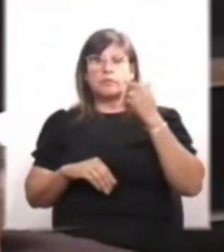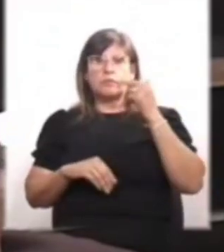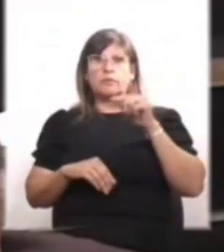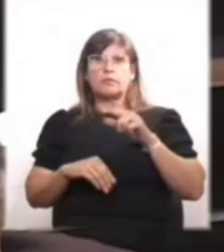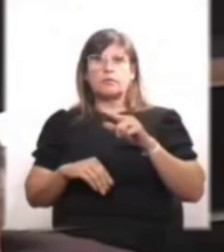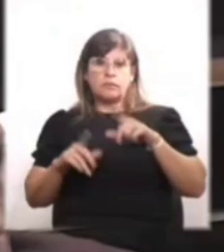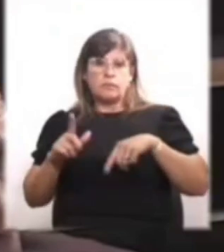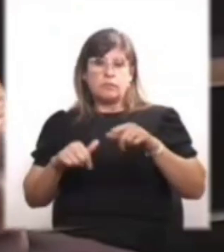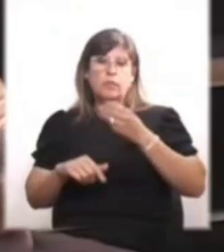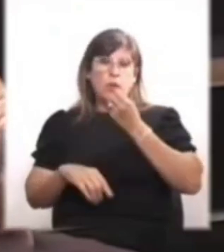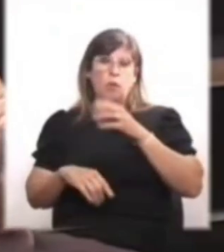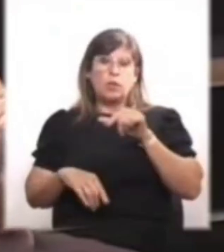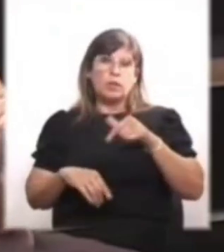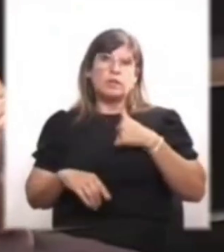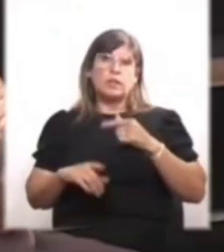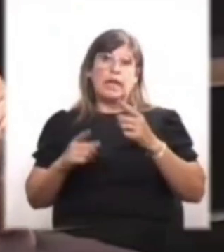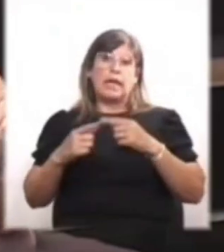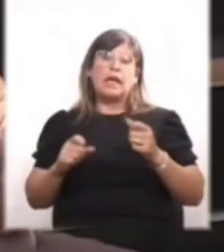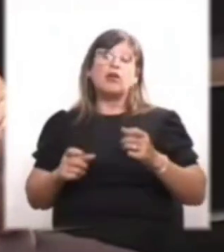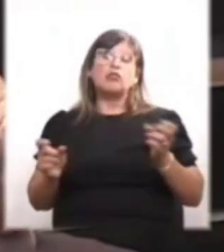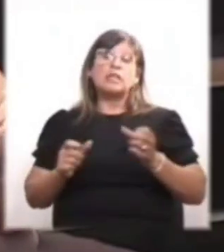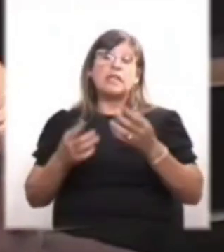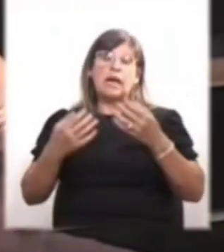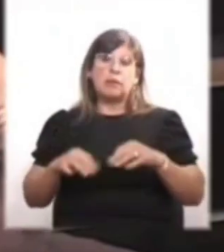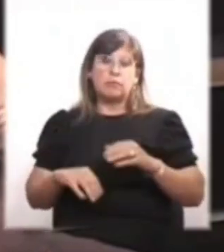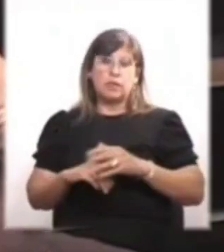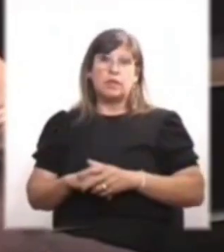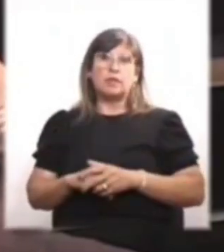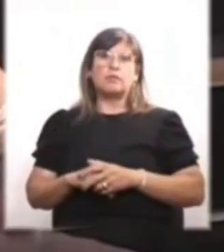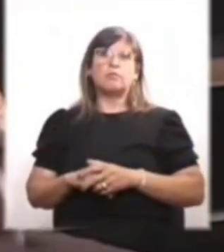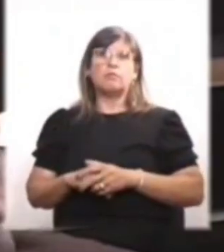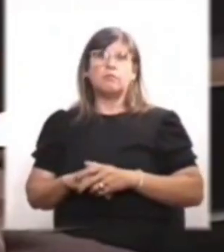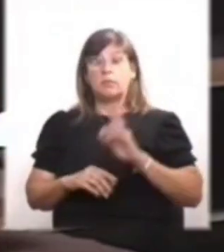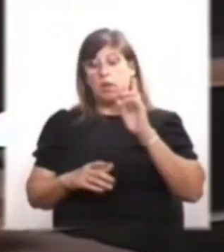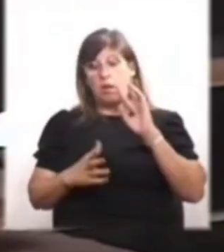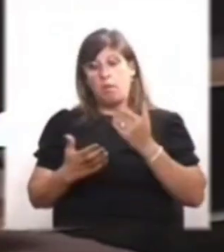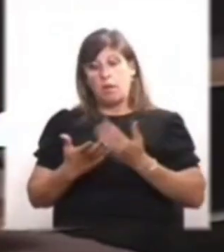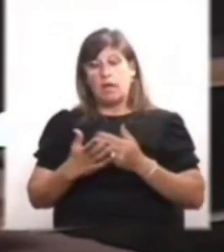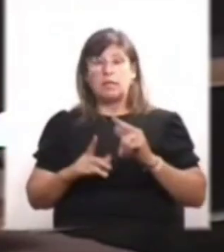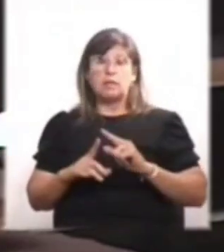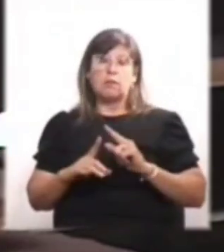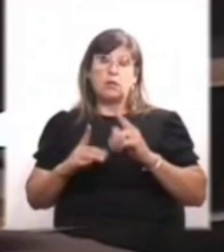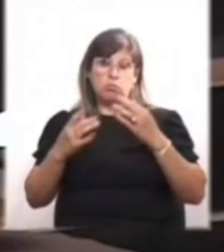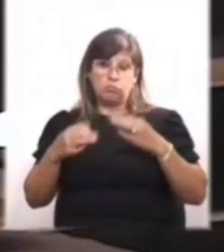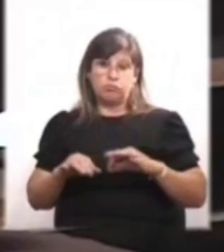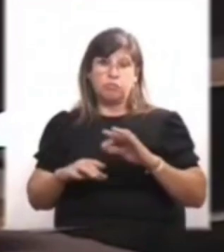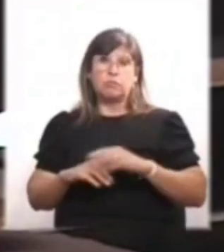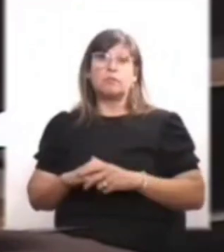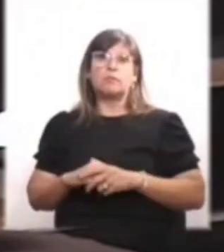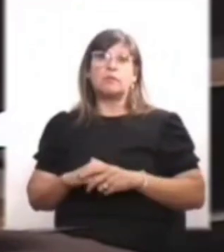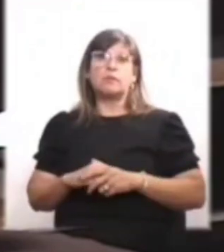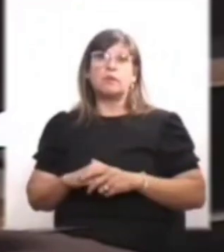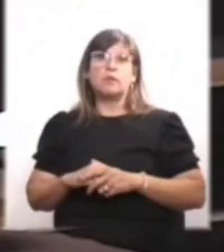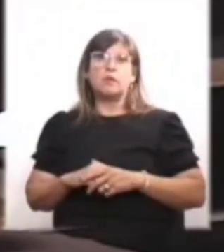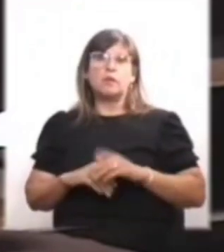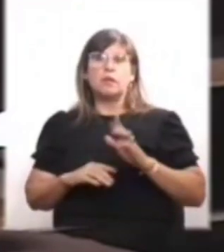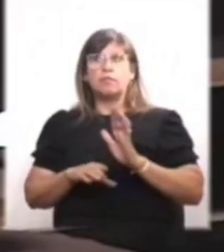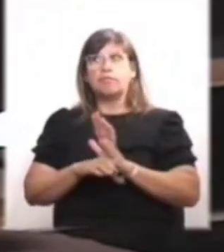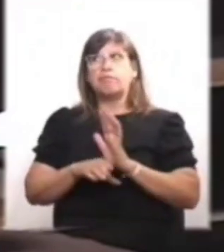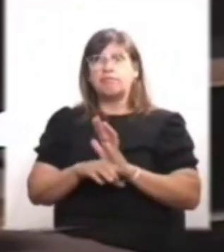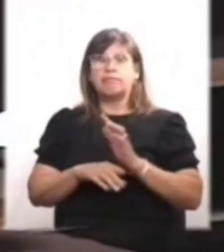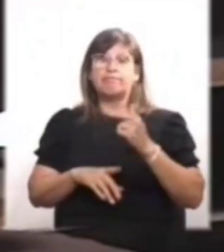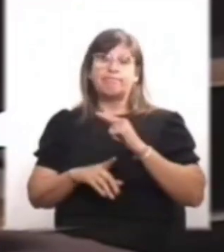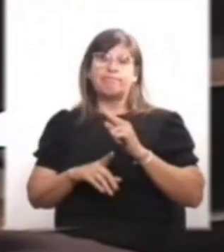gestión, que las cosas se hagan bien, es decir, como planteando, absolutamente legítimo, una